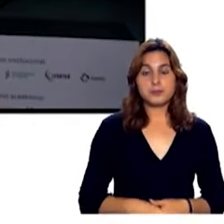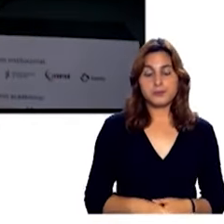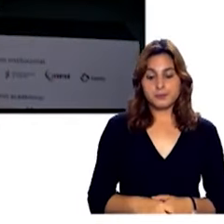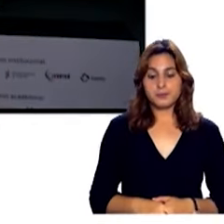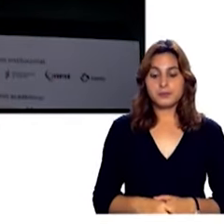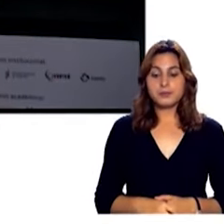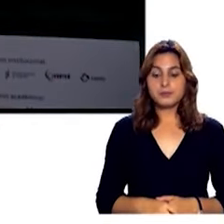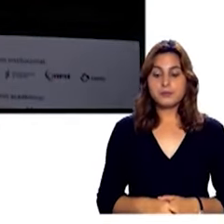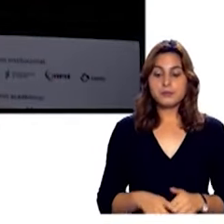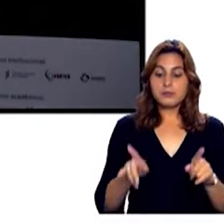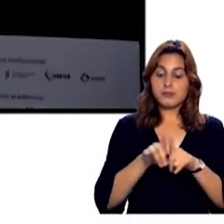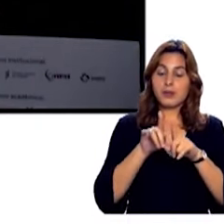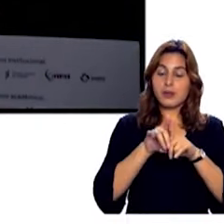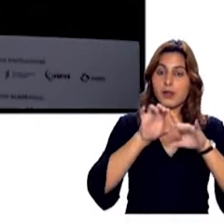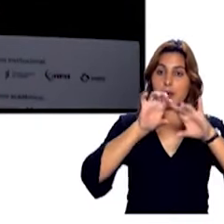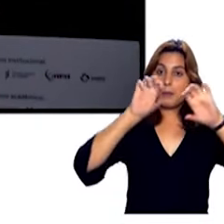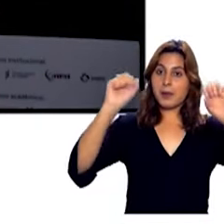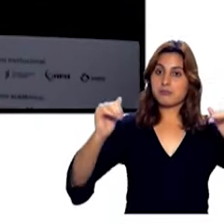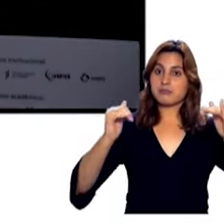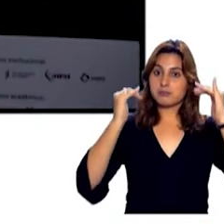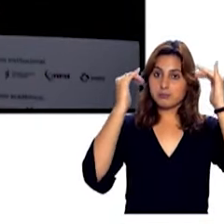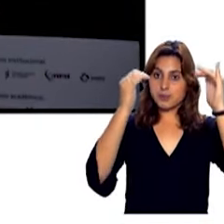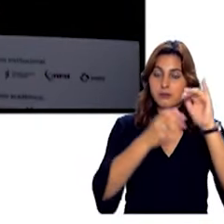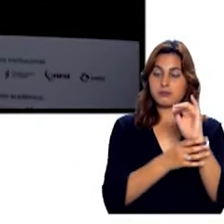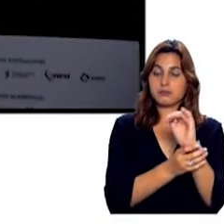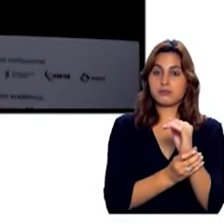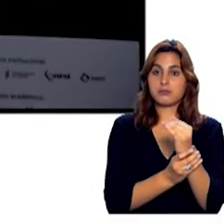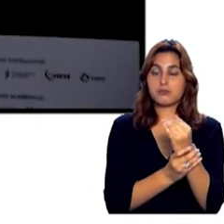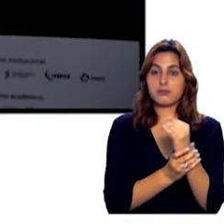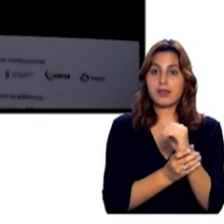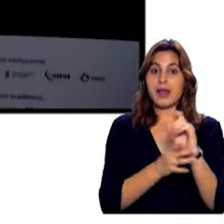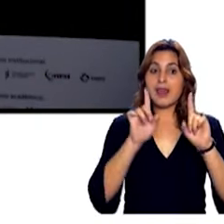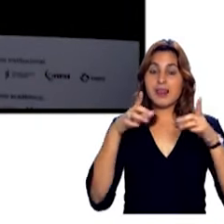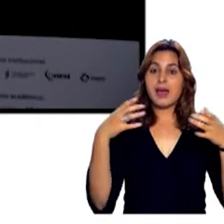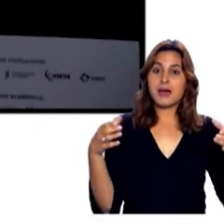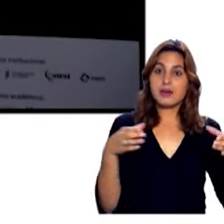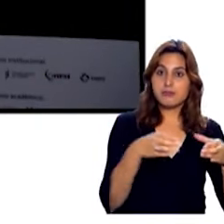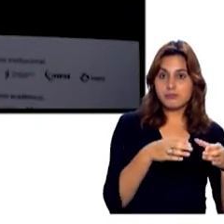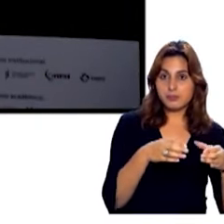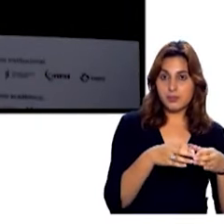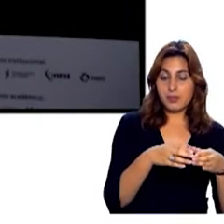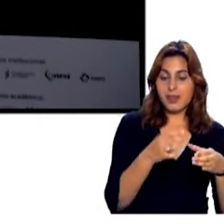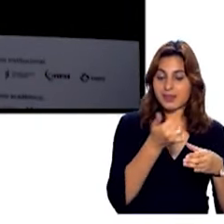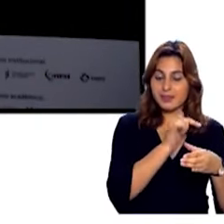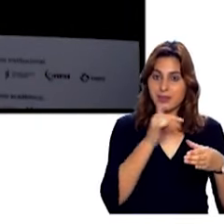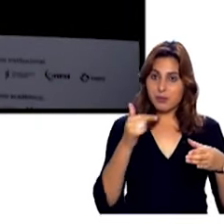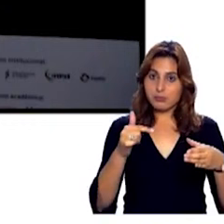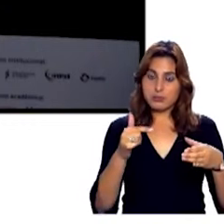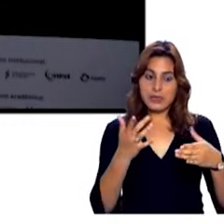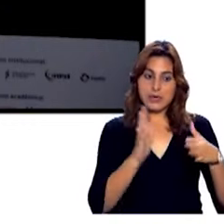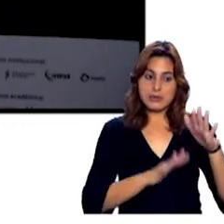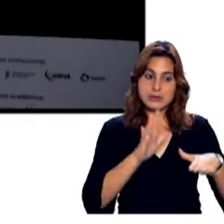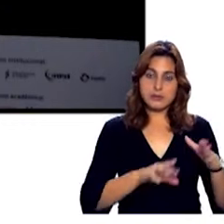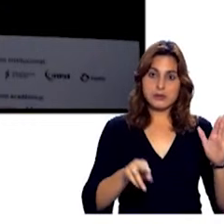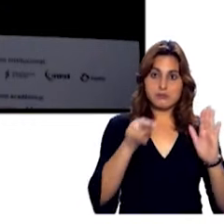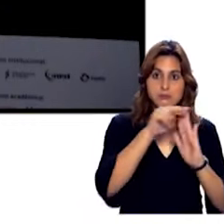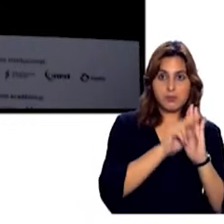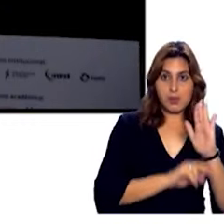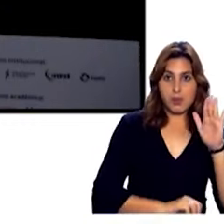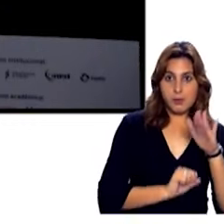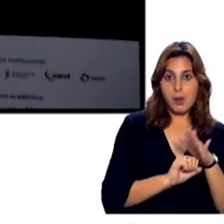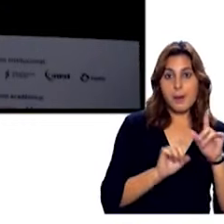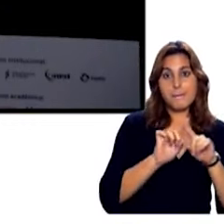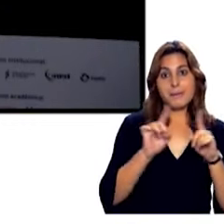penal del tribunal supremo no tiene capacid normativa Pero tiene capacid de unificar Sus propi decisiones